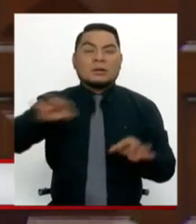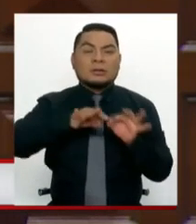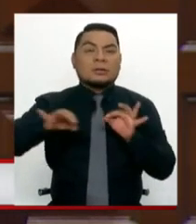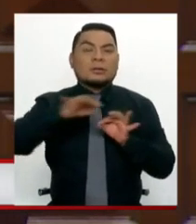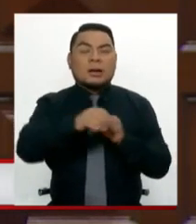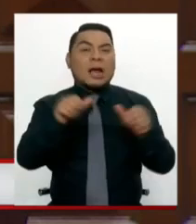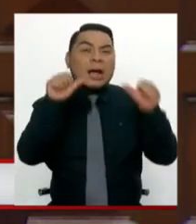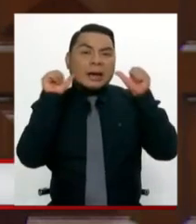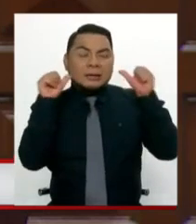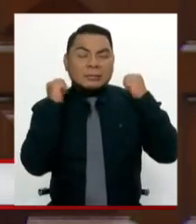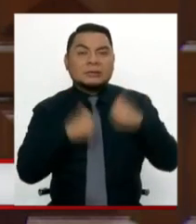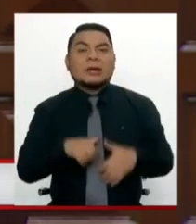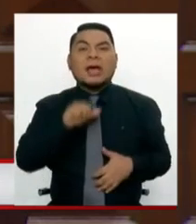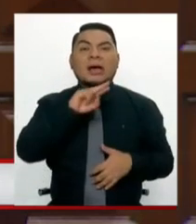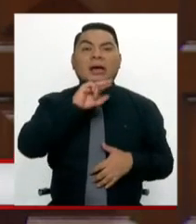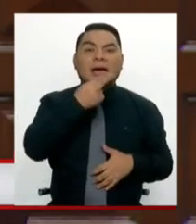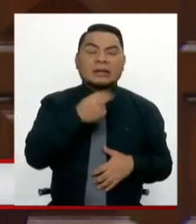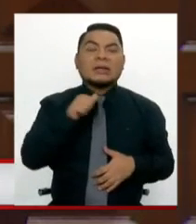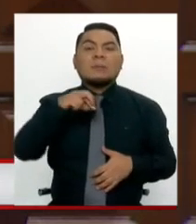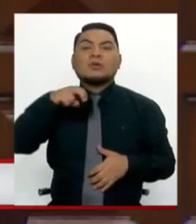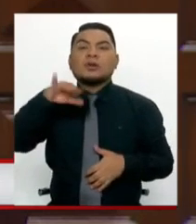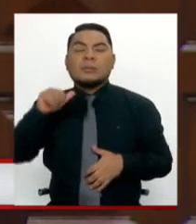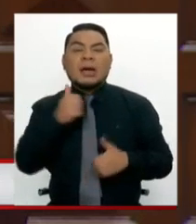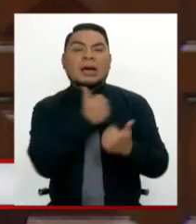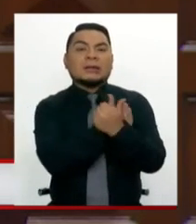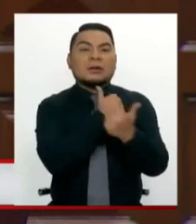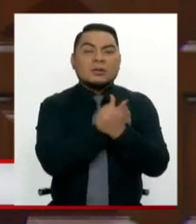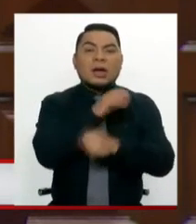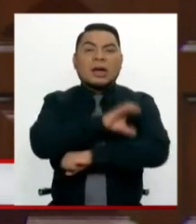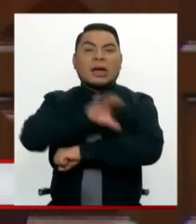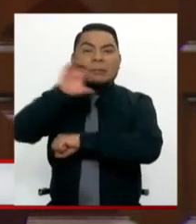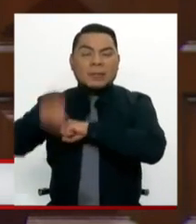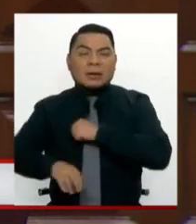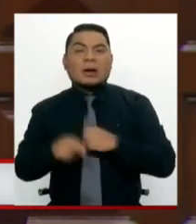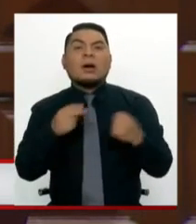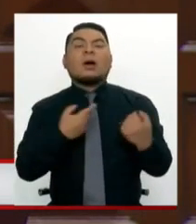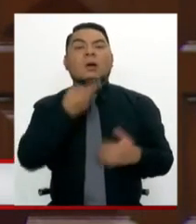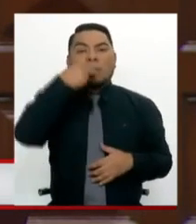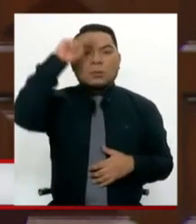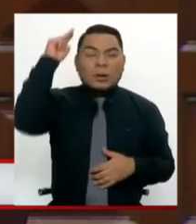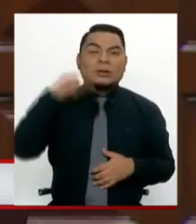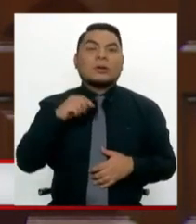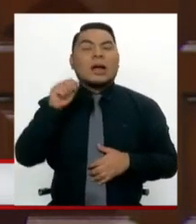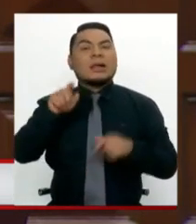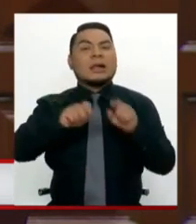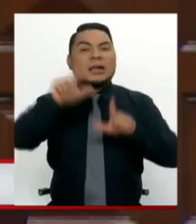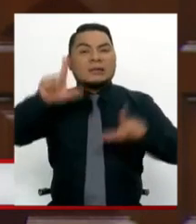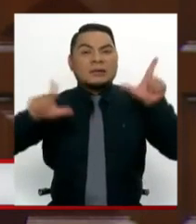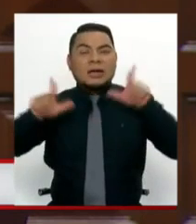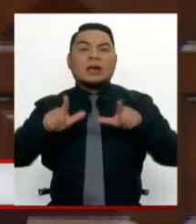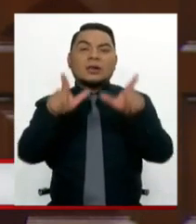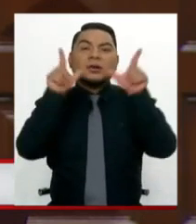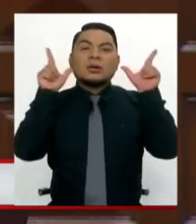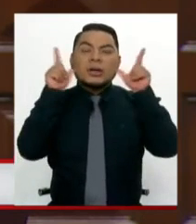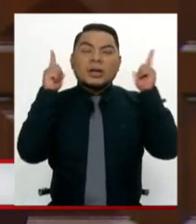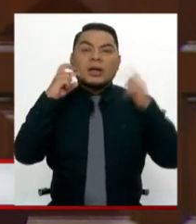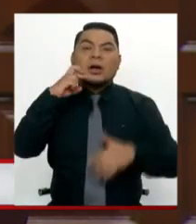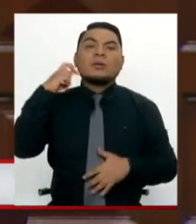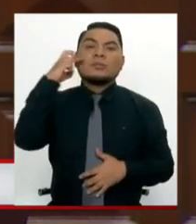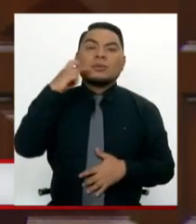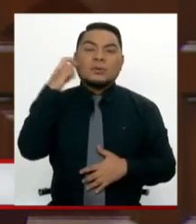de Amazonas, Áncash, Apurímac, Ayacucho, Cajamarca, Huánuco, La Libertad, Loreto,